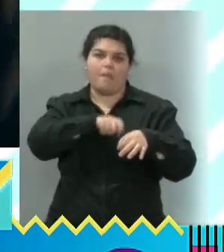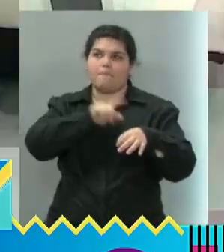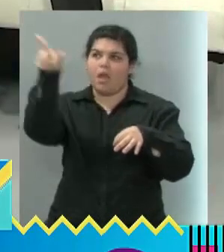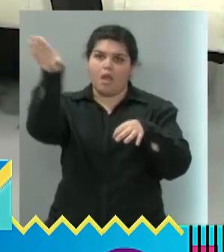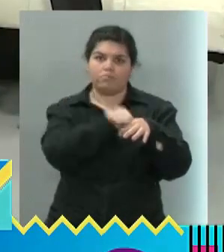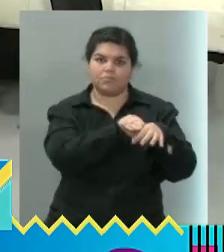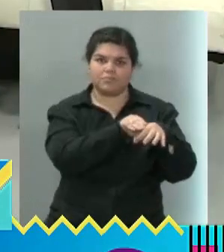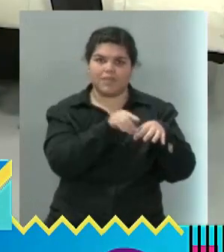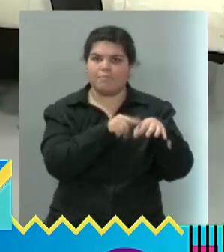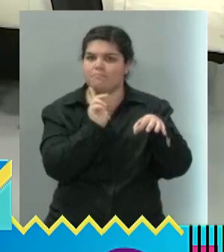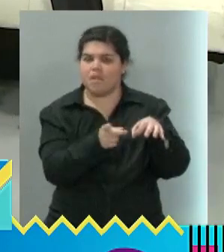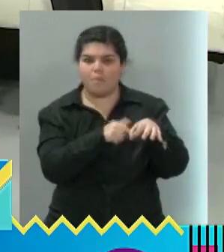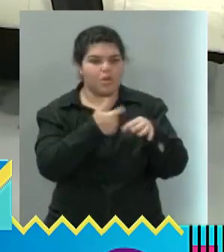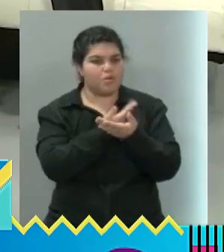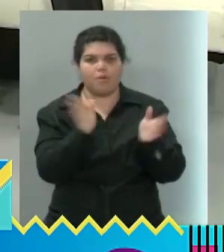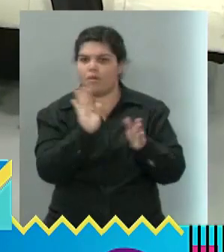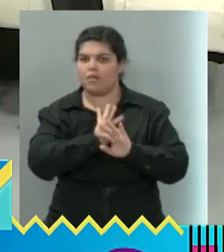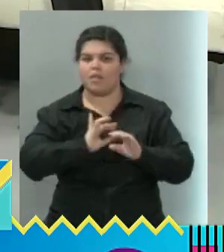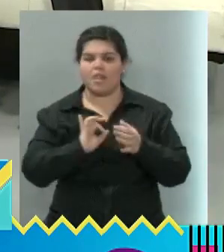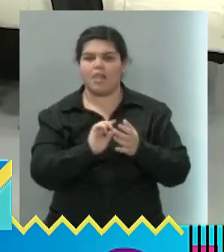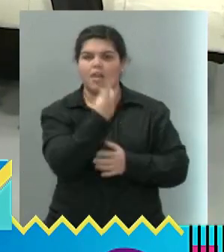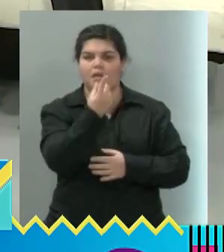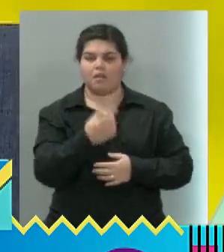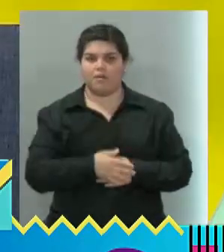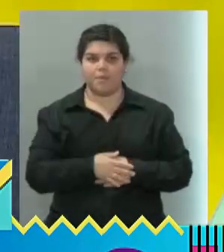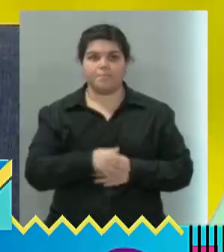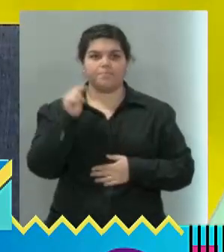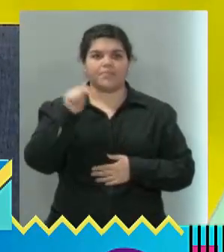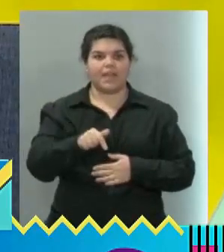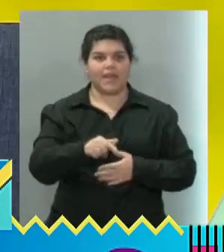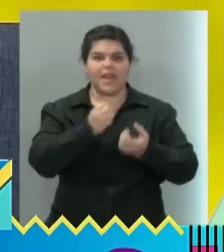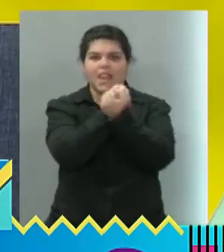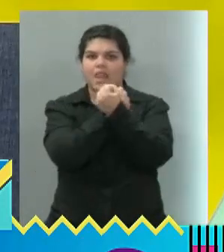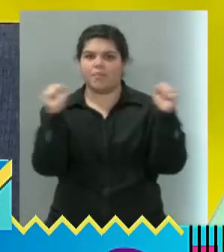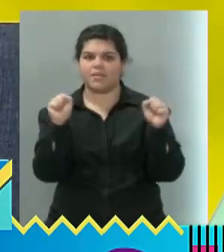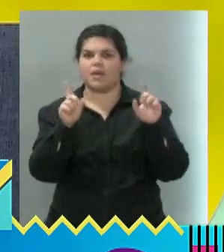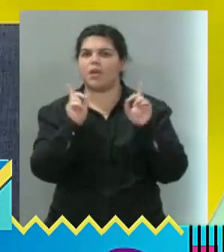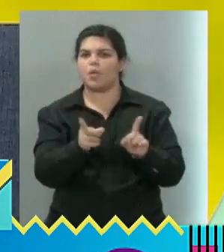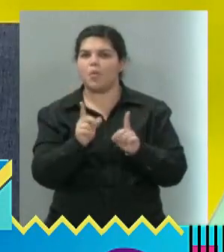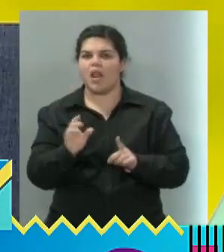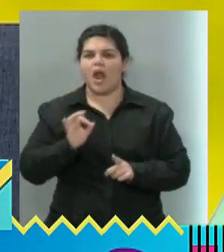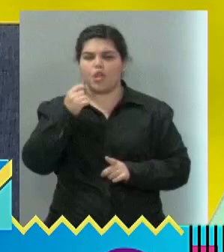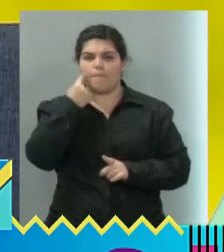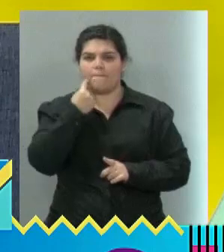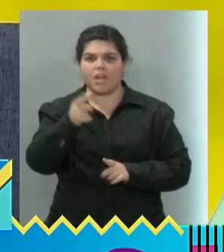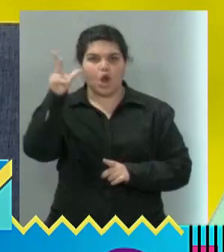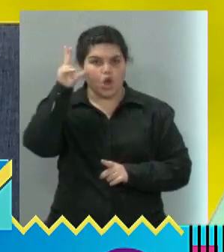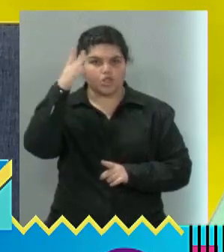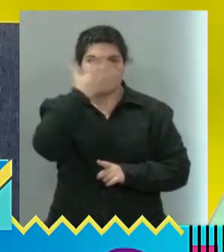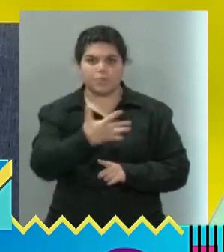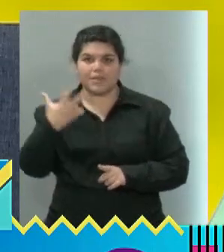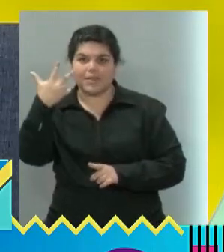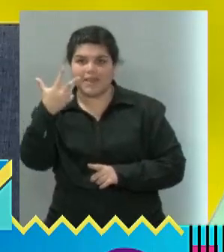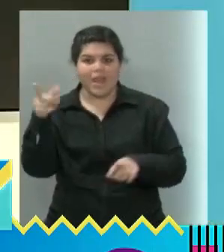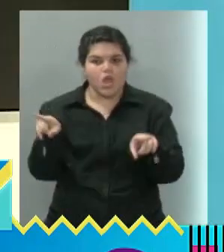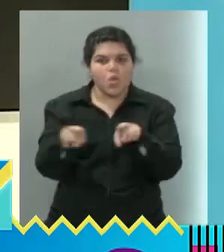es otro de los... Es la libertad de vientres, que no es la abolición de la esclavitud que se da en 1853. Muchas veces